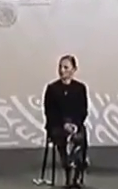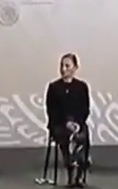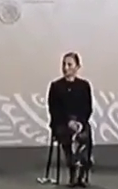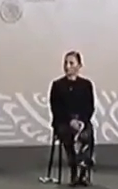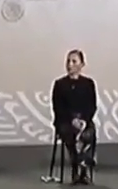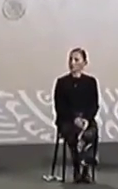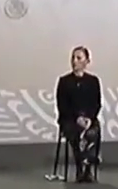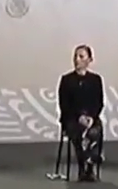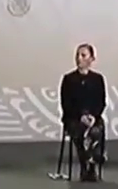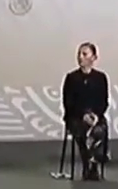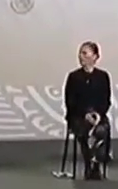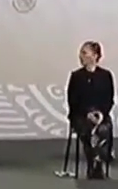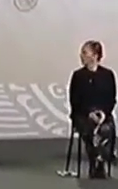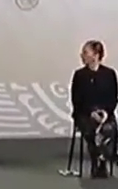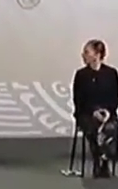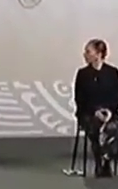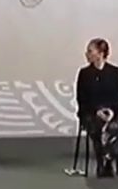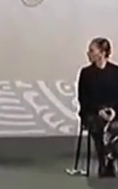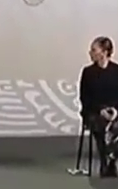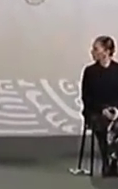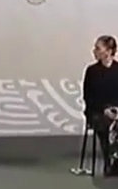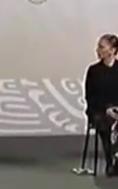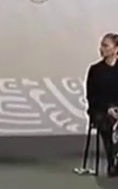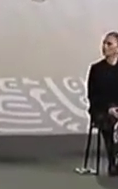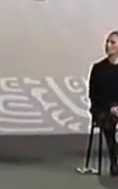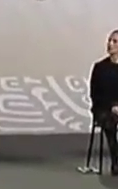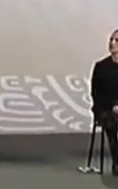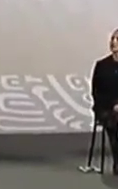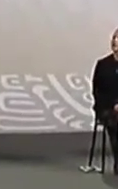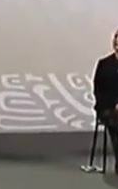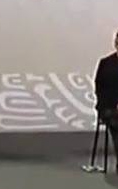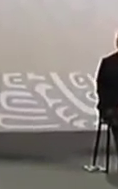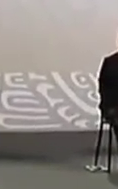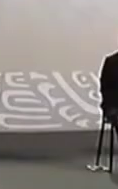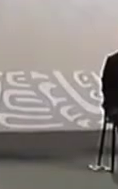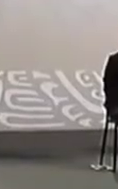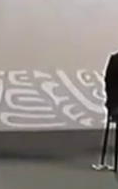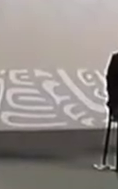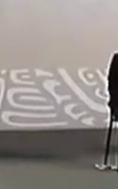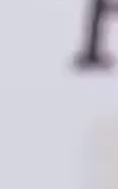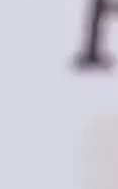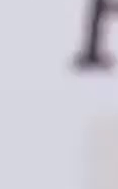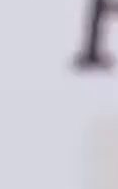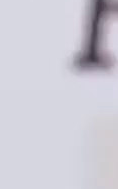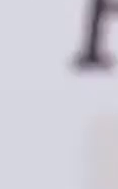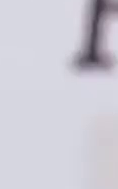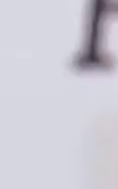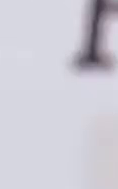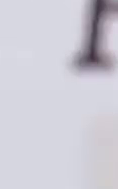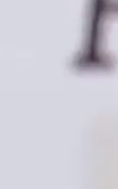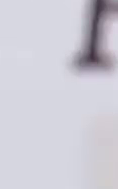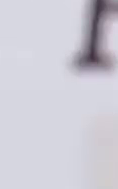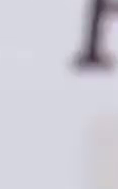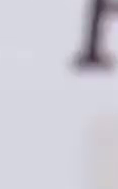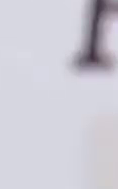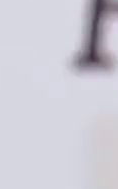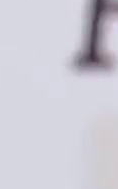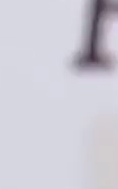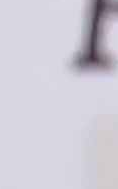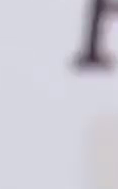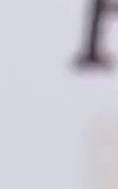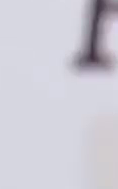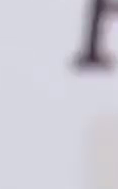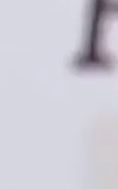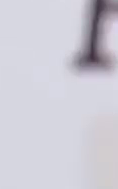año 2024. Ya cuando me levanté pensé que este era un día especial, pero no